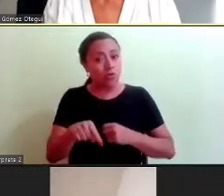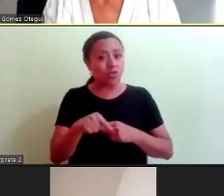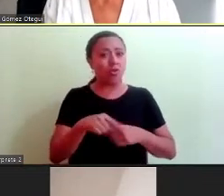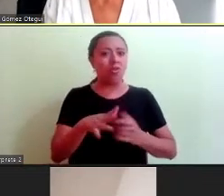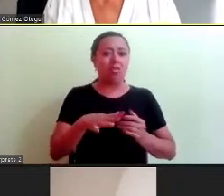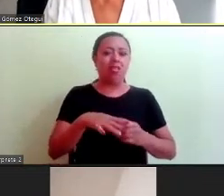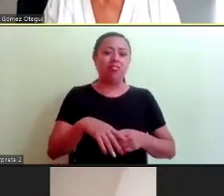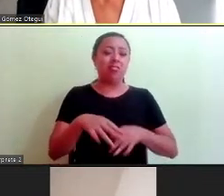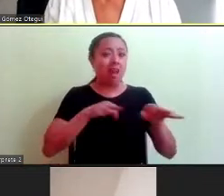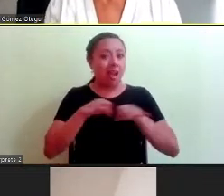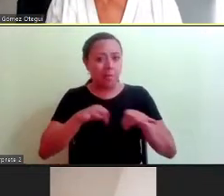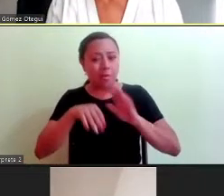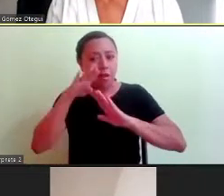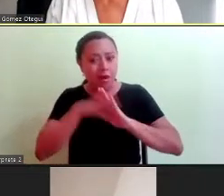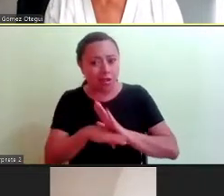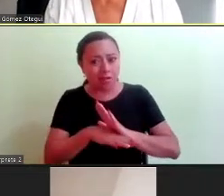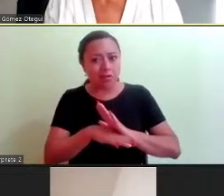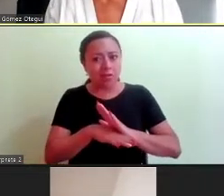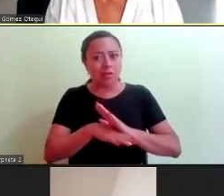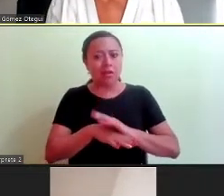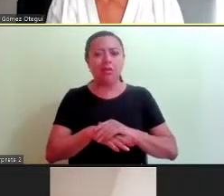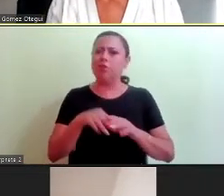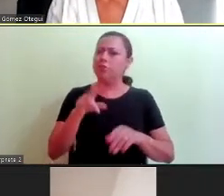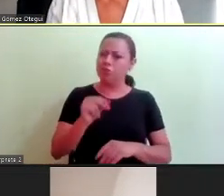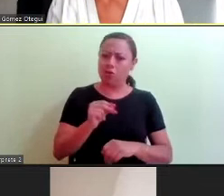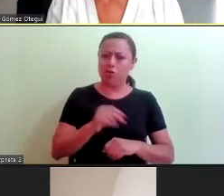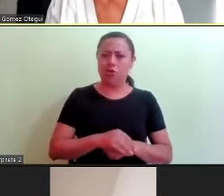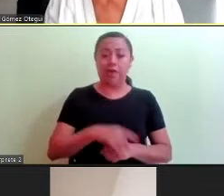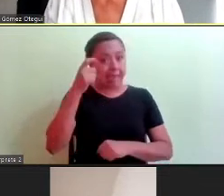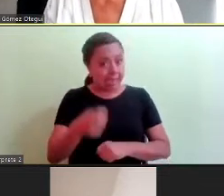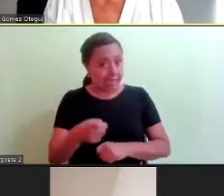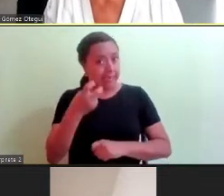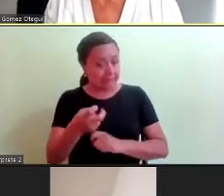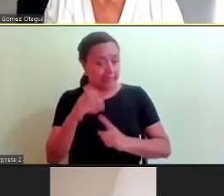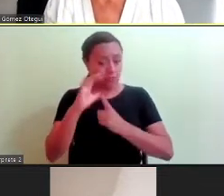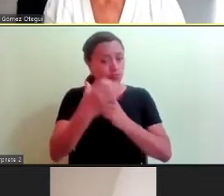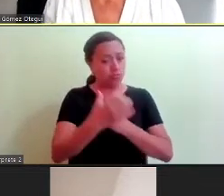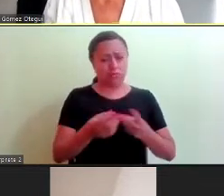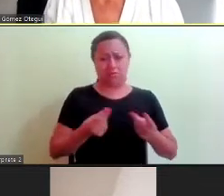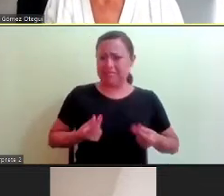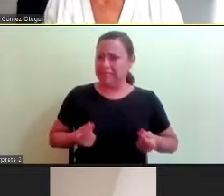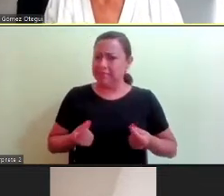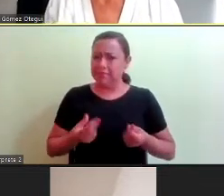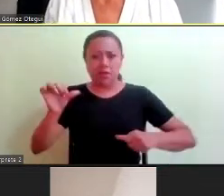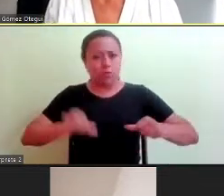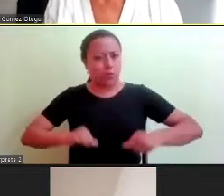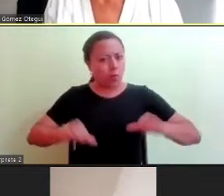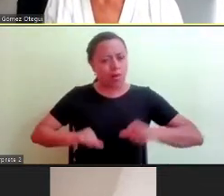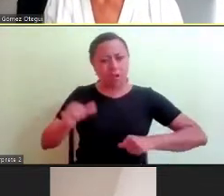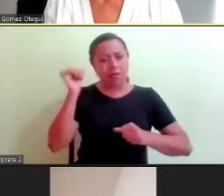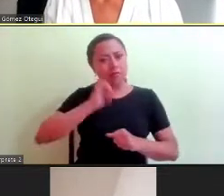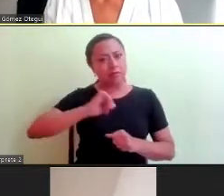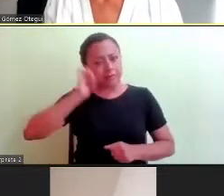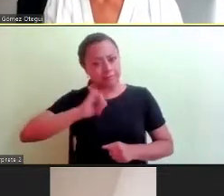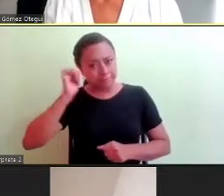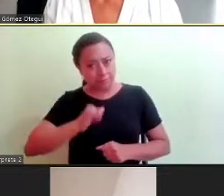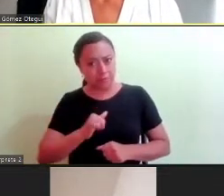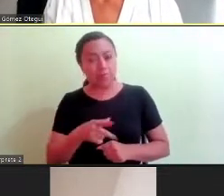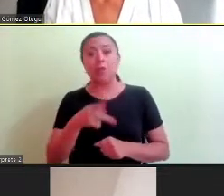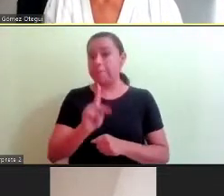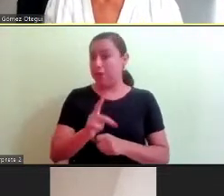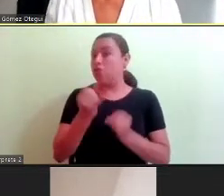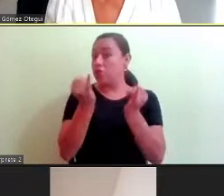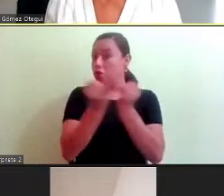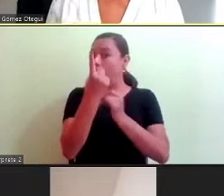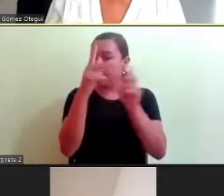más activa, pero además es de las más importantes. Tenemos muchos temas de género que tenemos que atender y que no